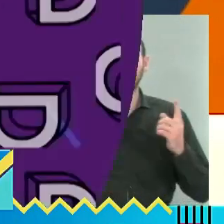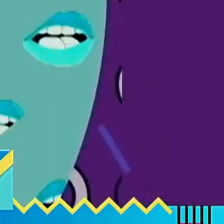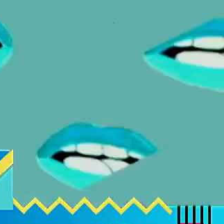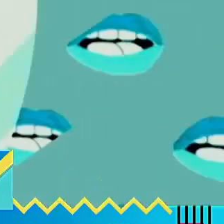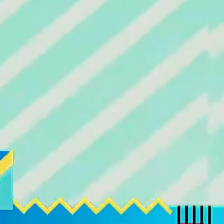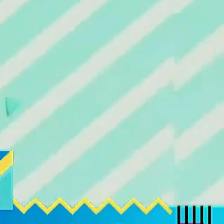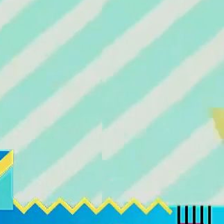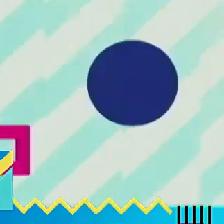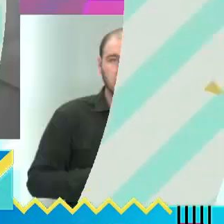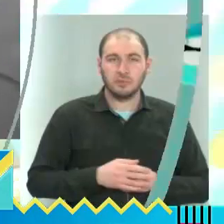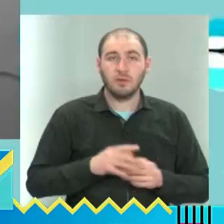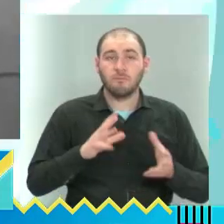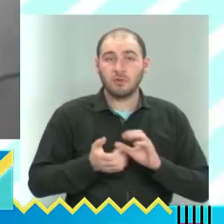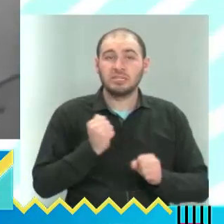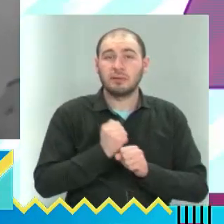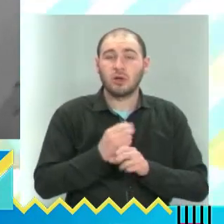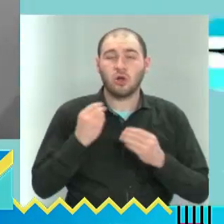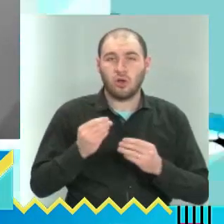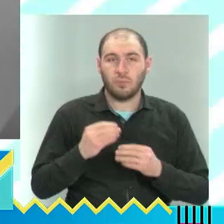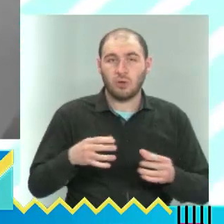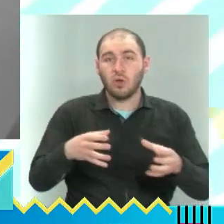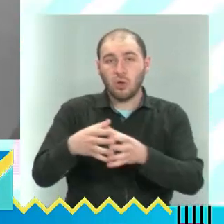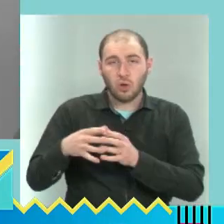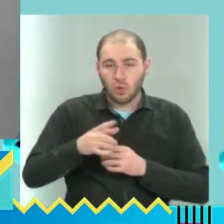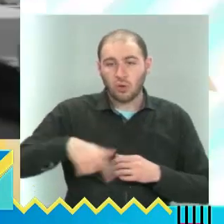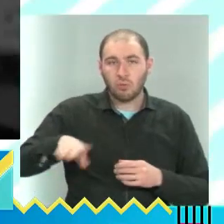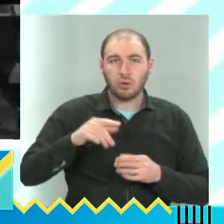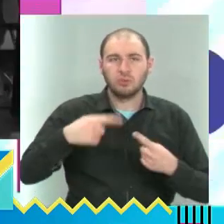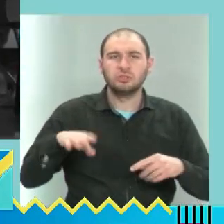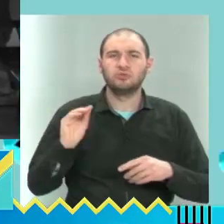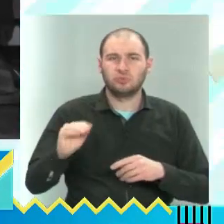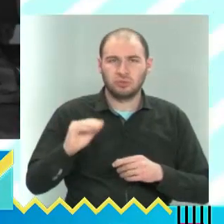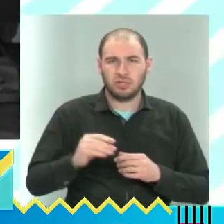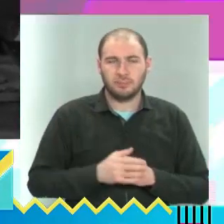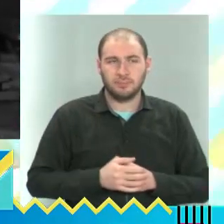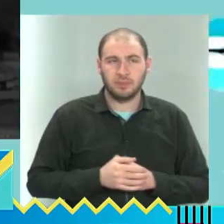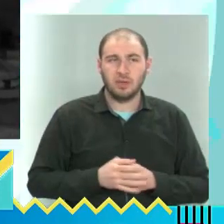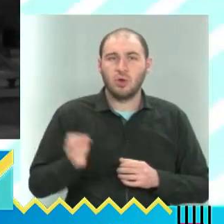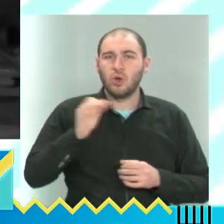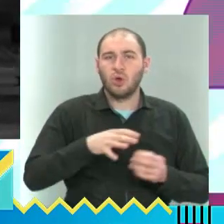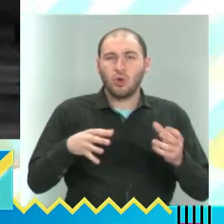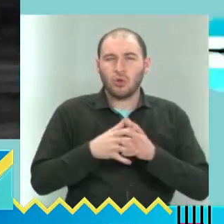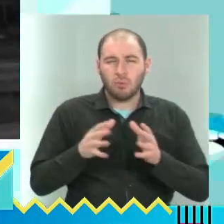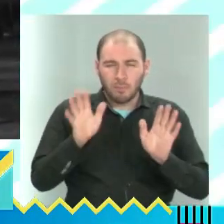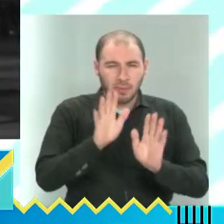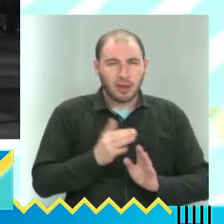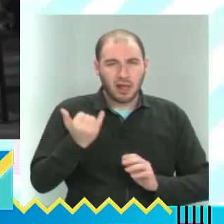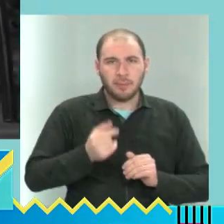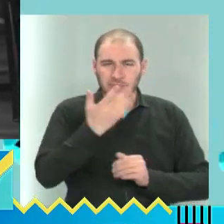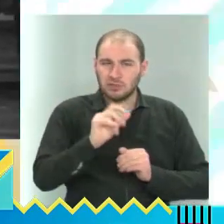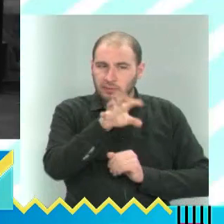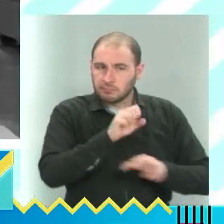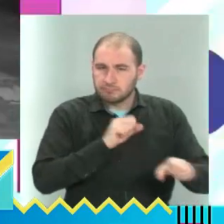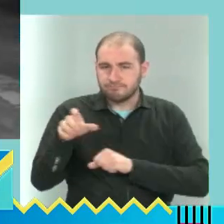un poco al modus operandi de estas digamos, mafias, yo insisto con la palabra, o de estos grupos organizados que captan personas